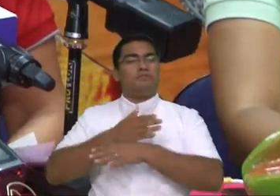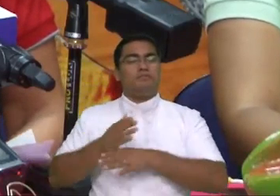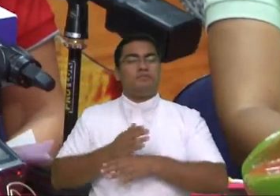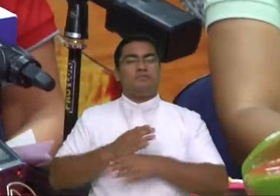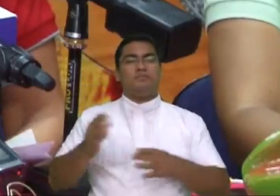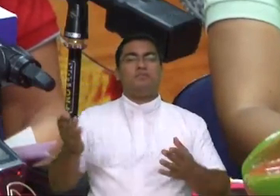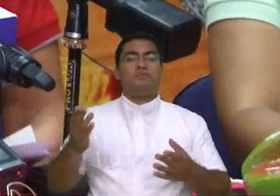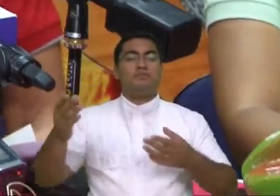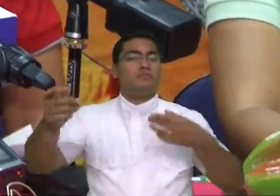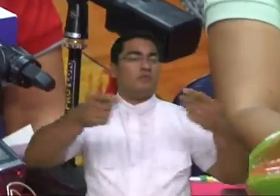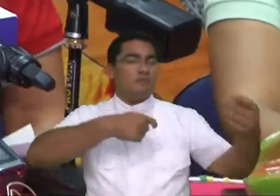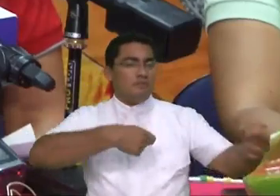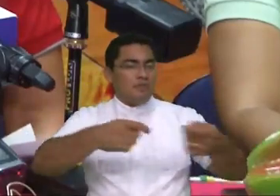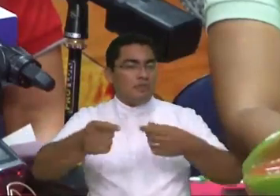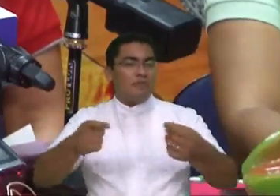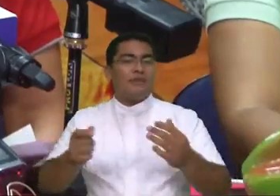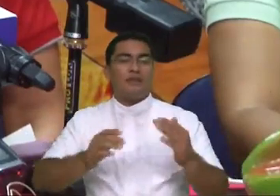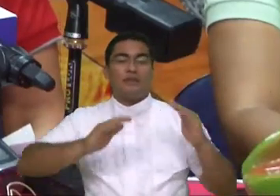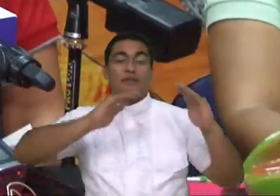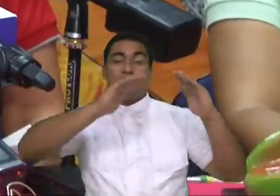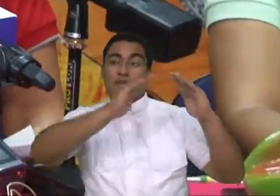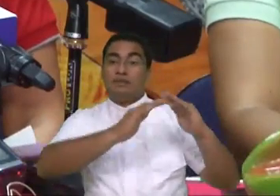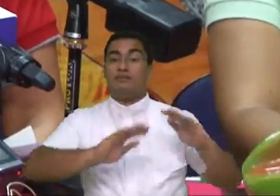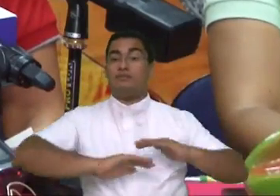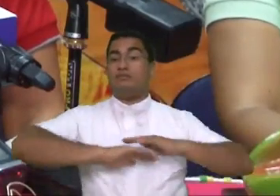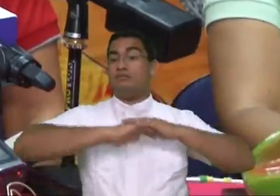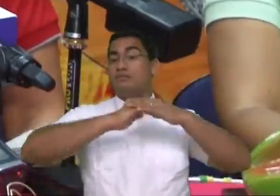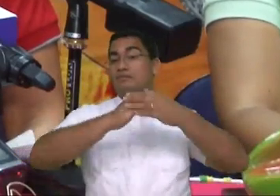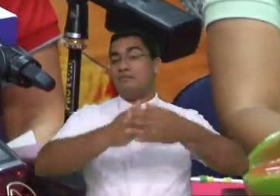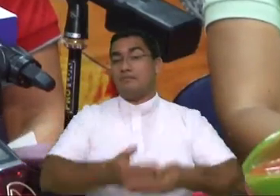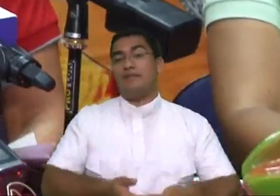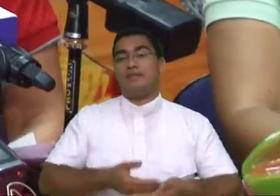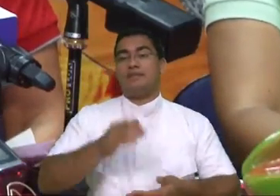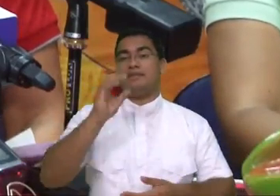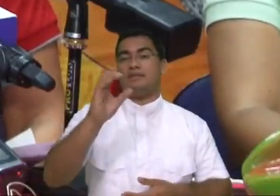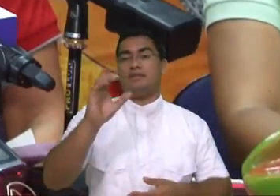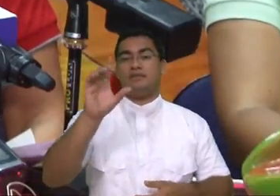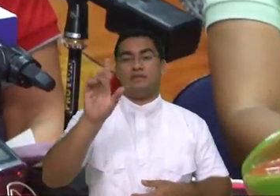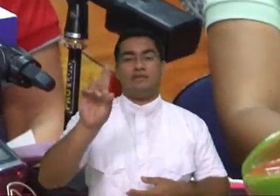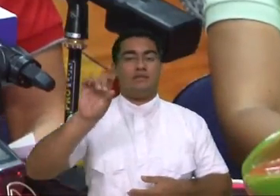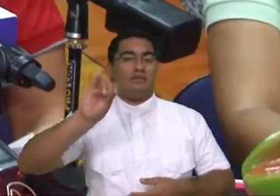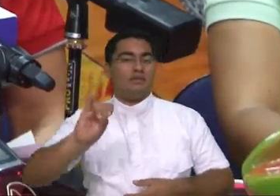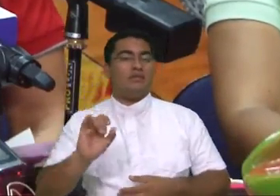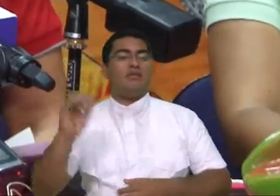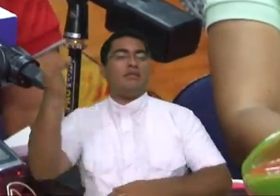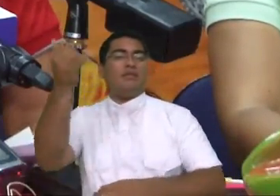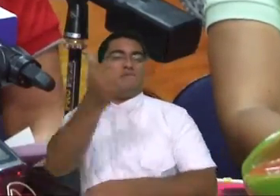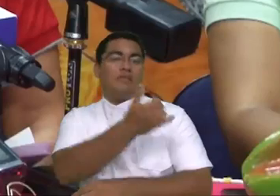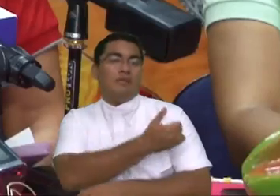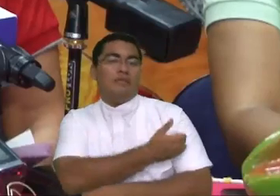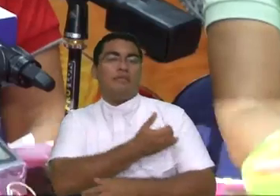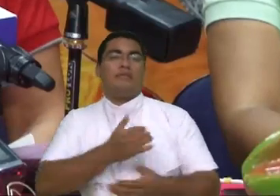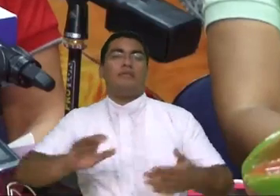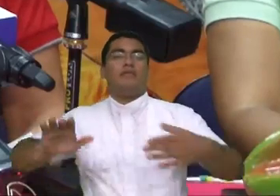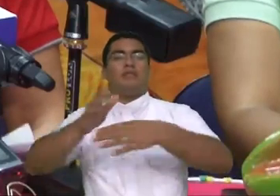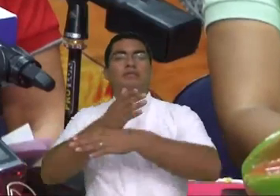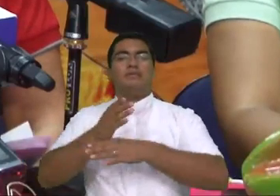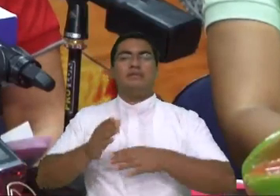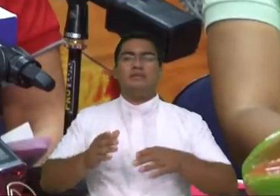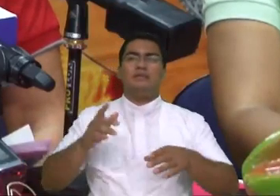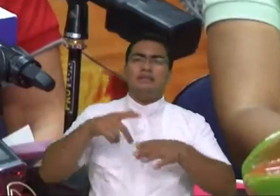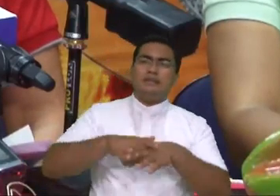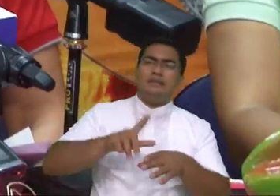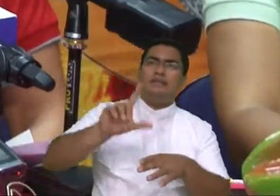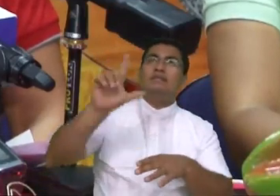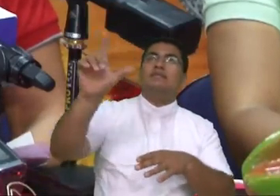En los comercios, en las casas maternas, en los CDI, en hospitales, en comunidades, en los